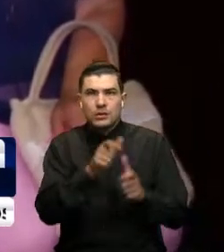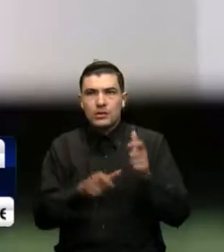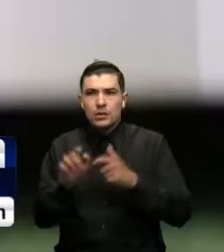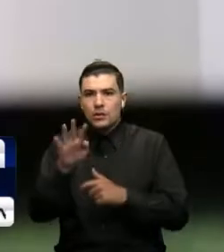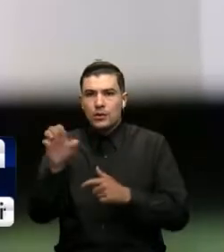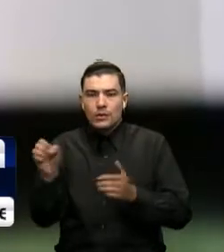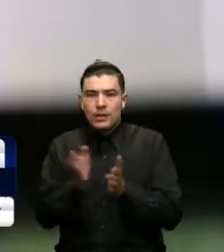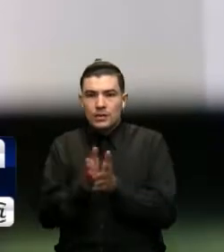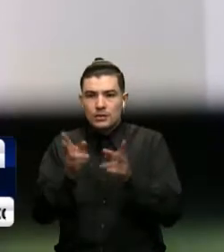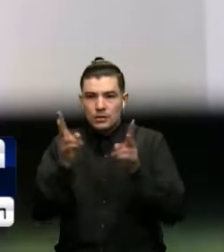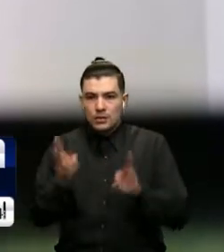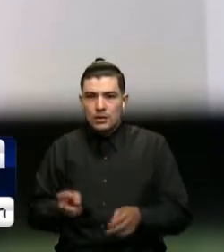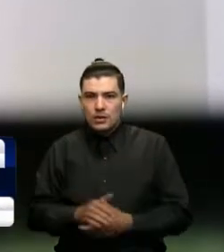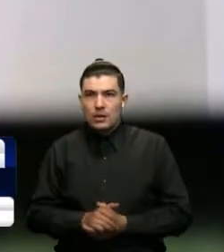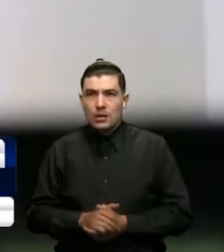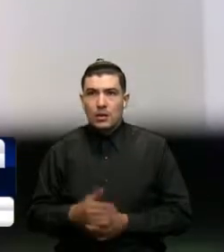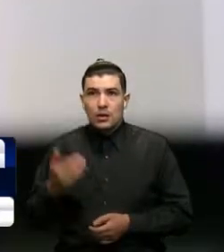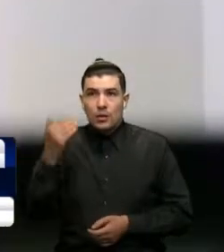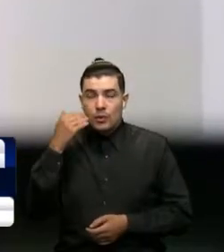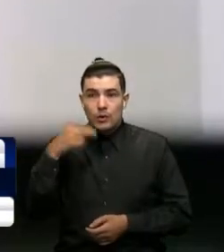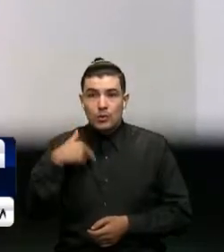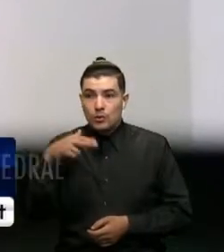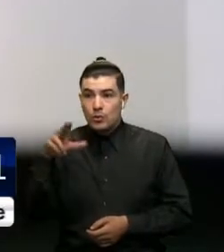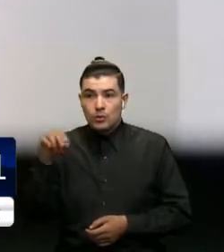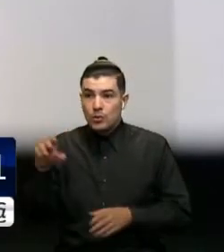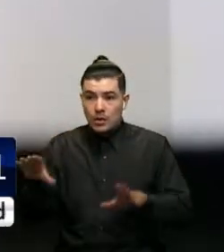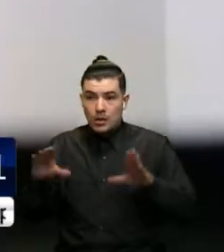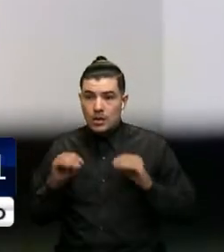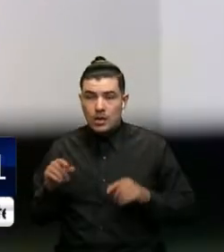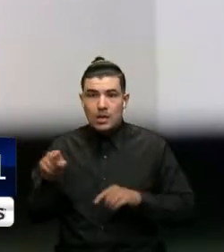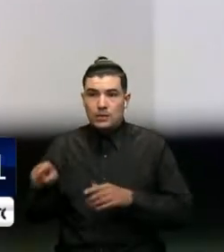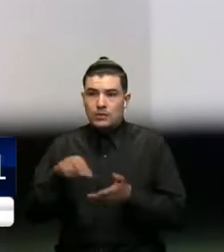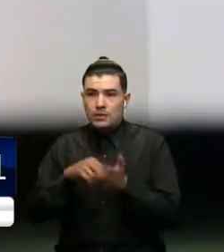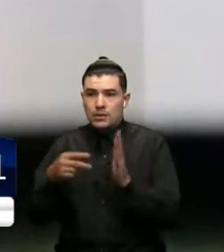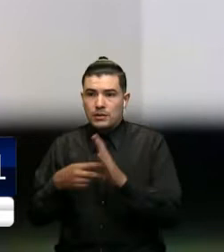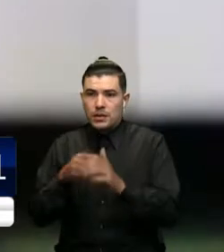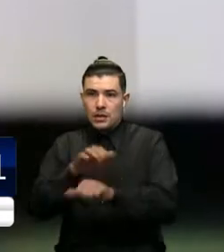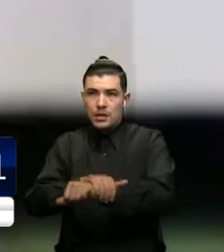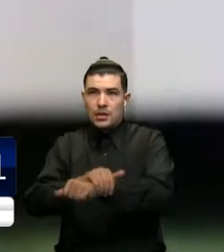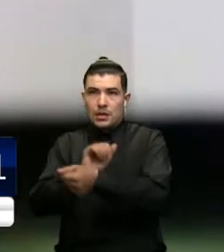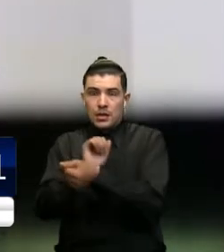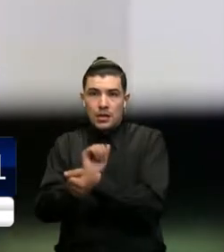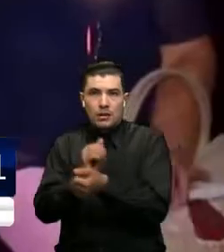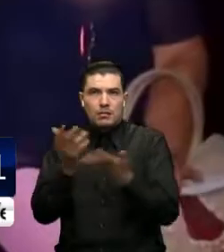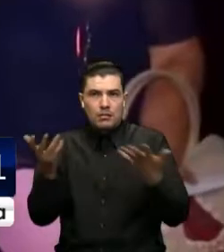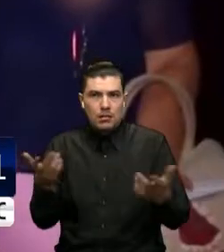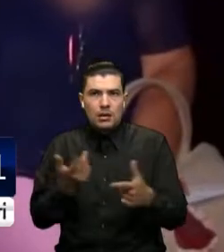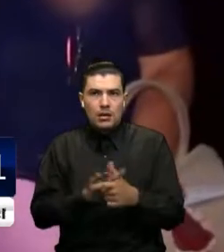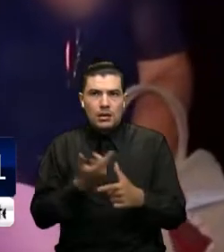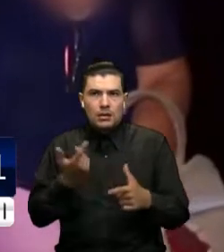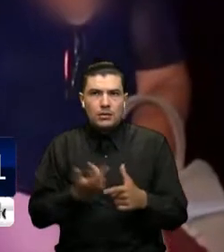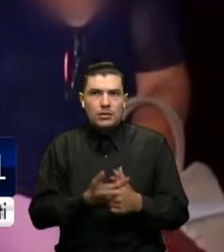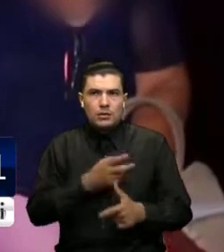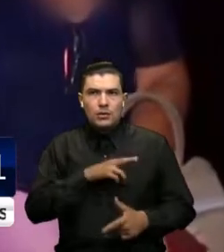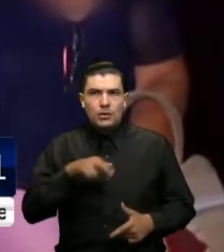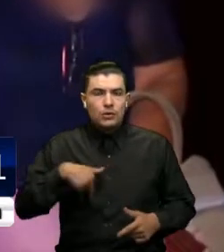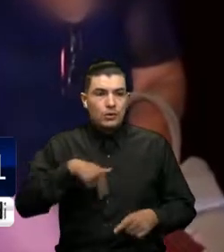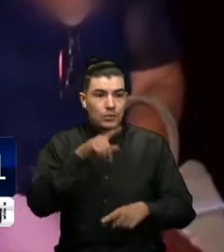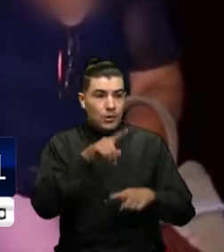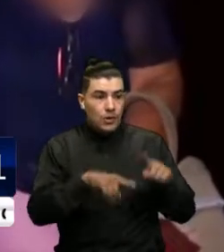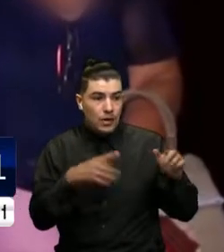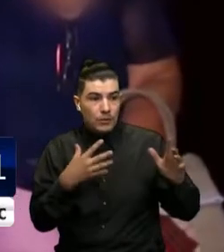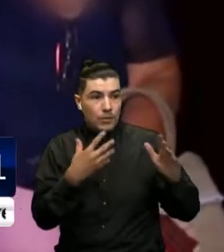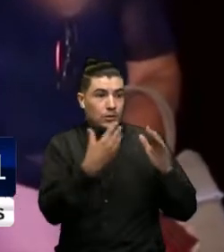los que estaban acá cuando estaba uno en contra la voluntad de esos eso es un secuestro entonces no podíamos ni salir